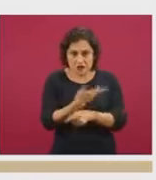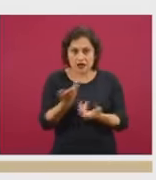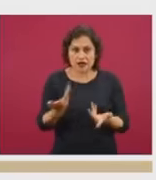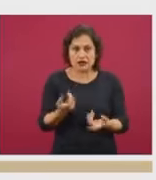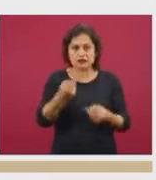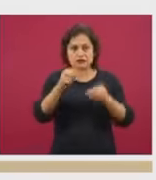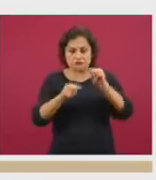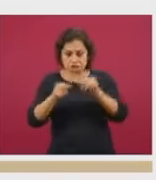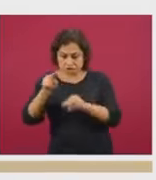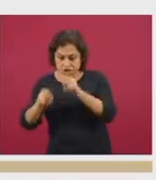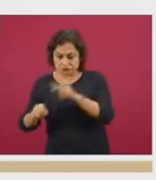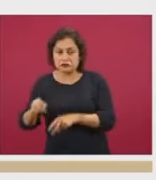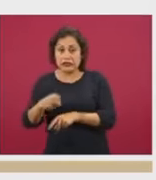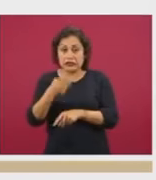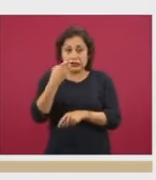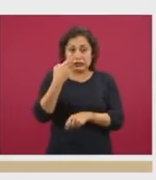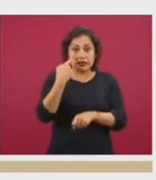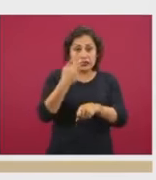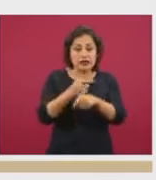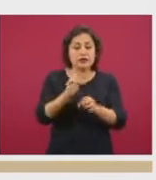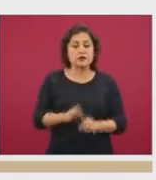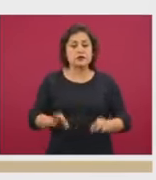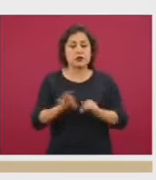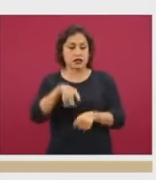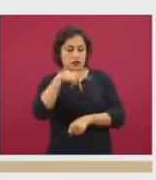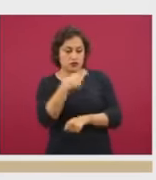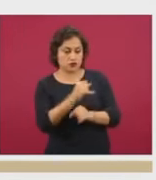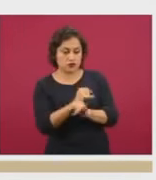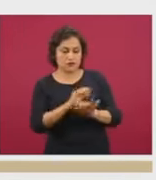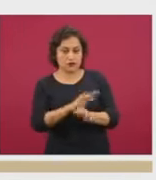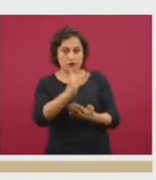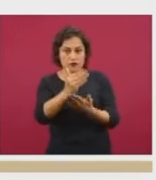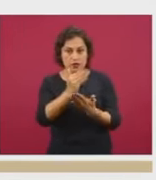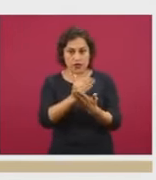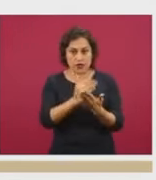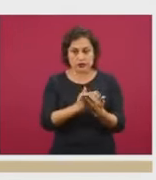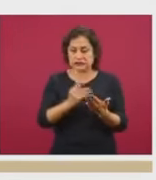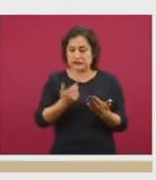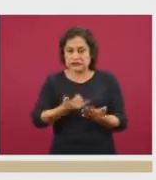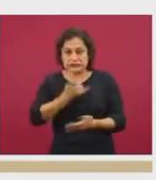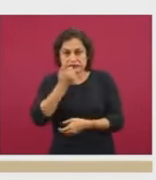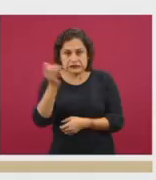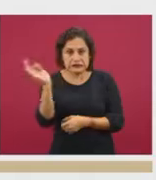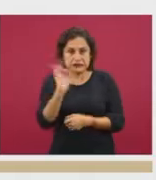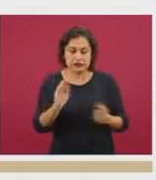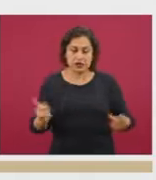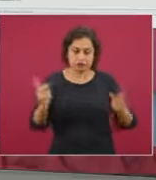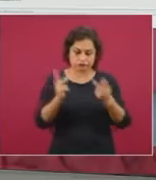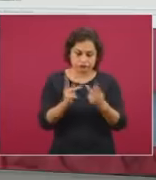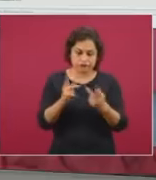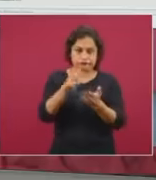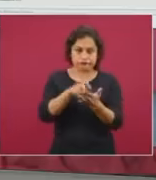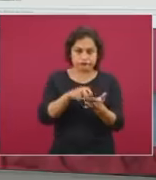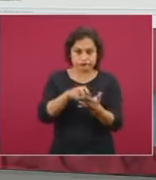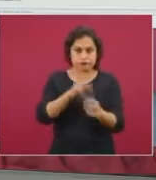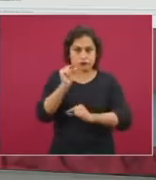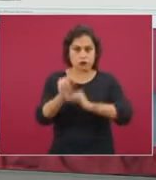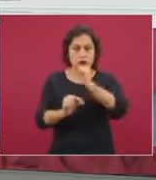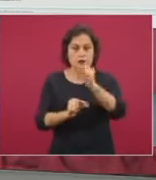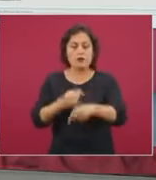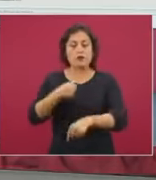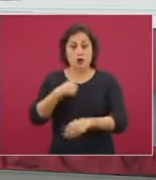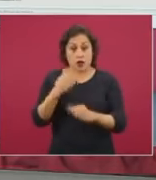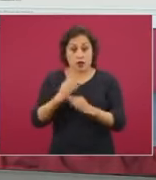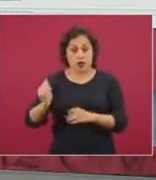un componente importante de subregistro que se irá corrigiendo. También aprovecho para recordarles que también como parte de